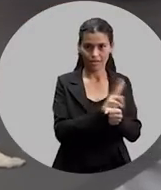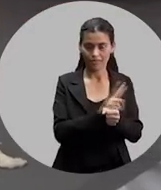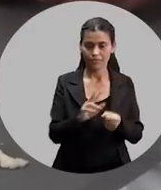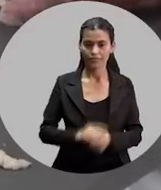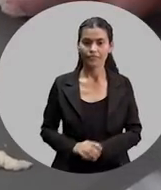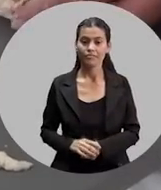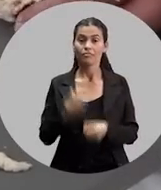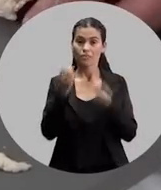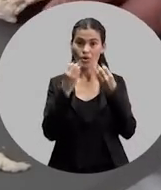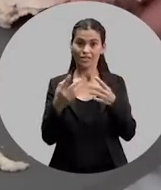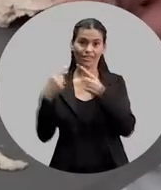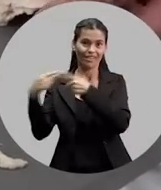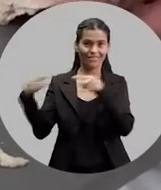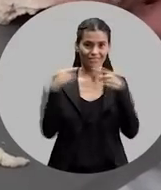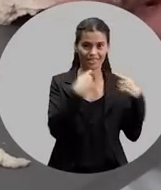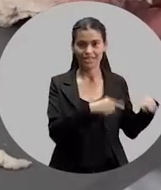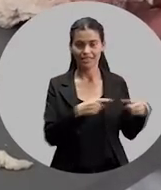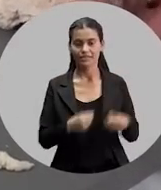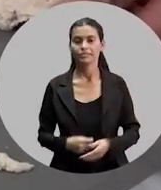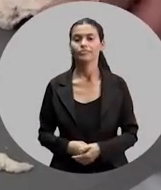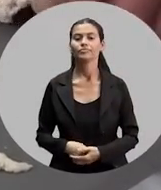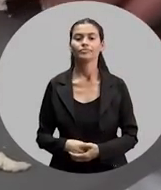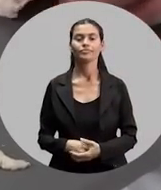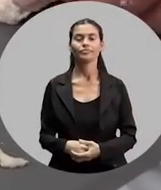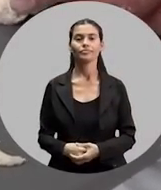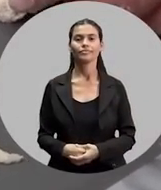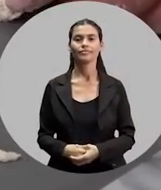Y en una diferencia que hay con este,